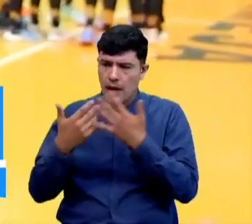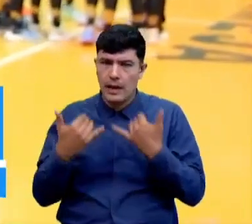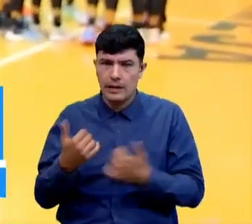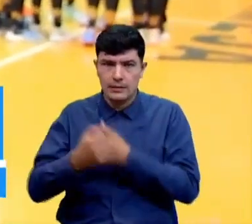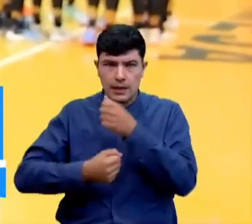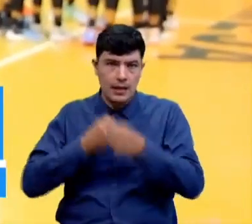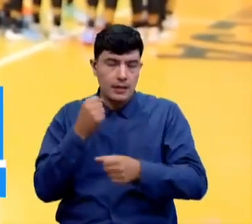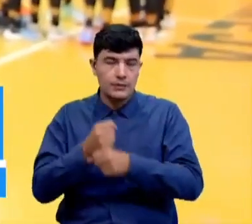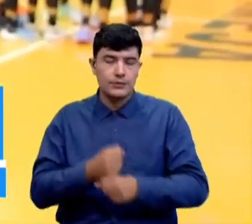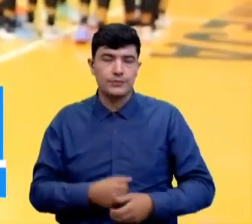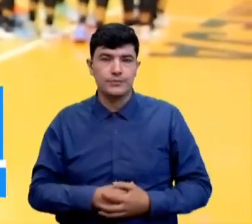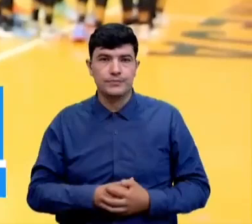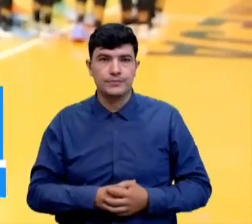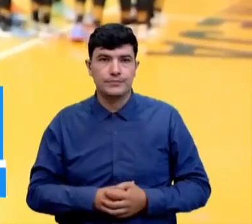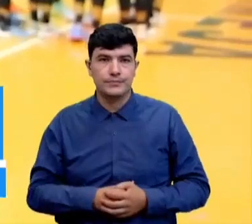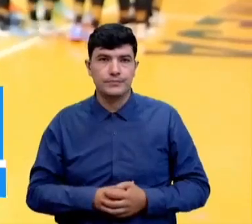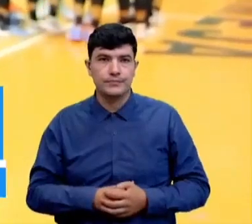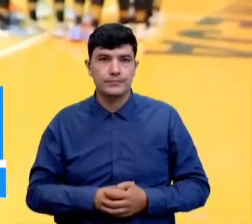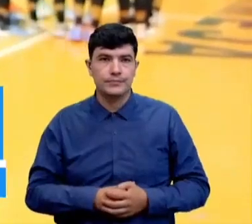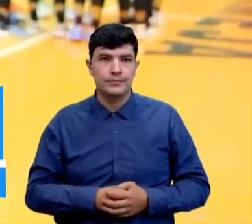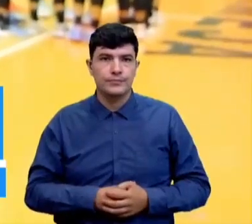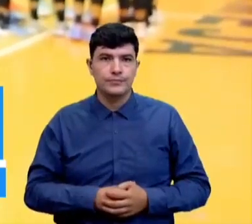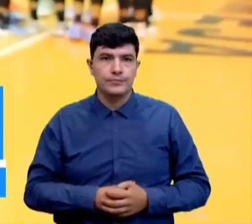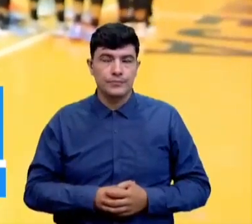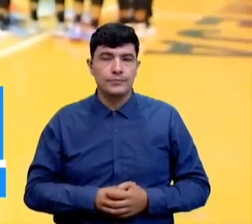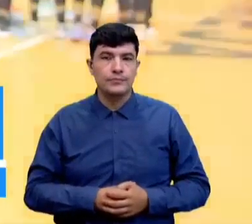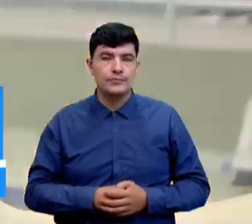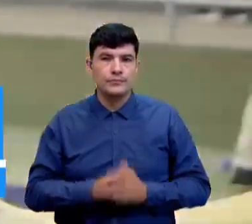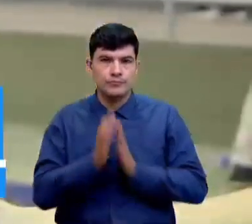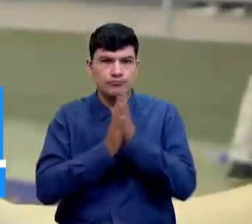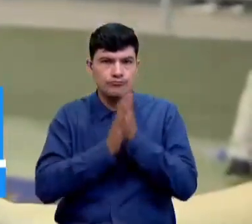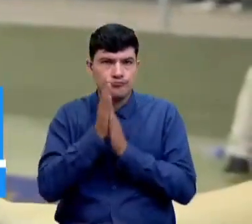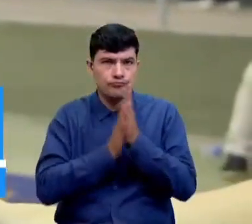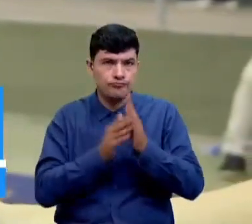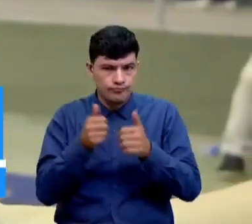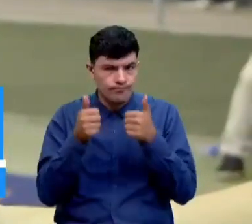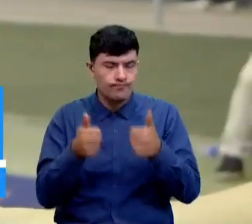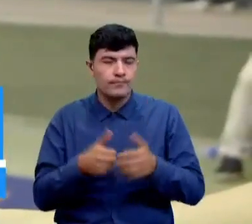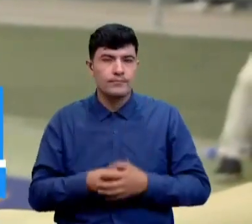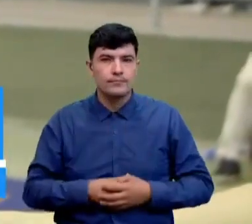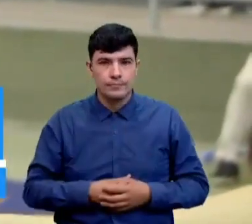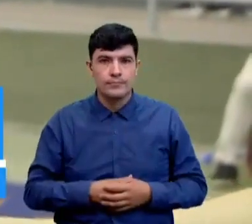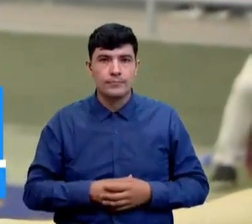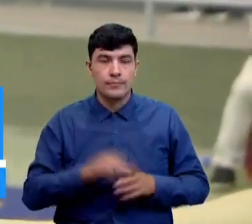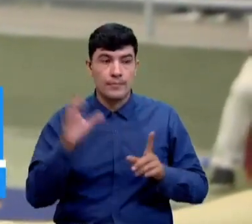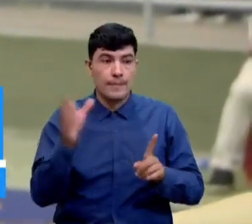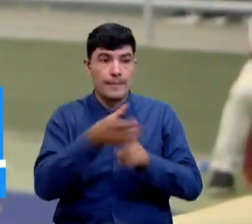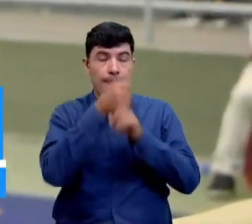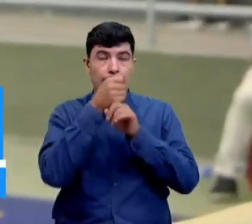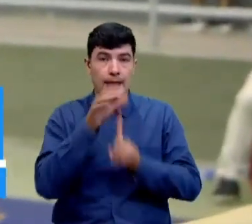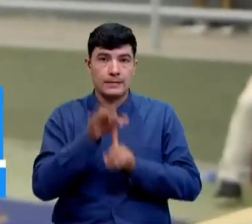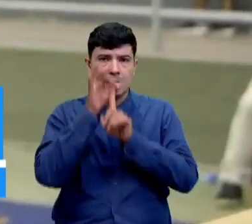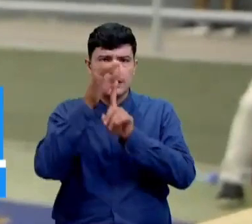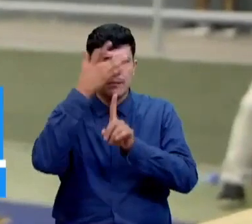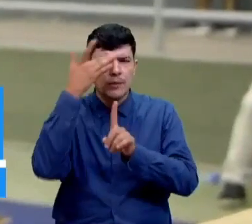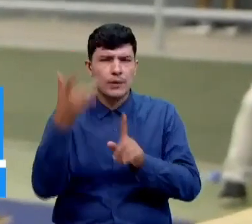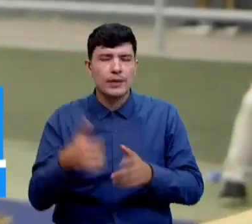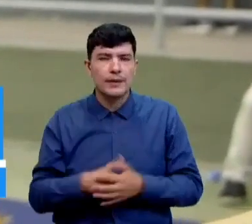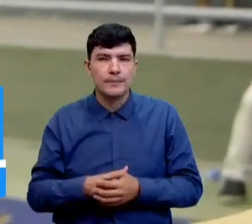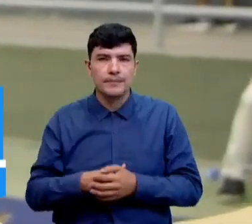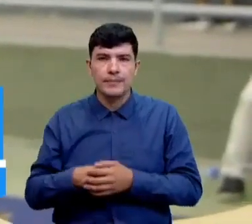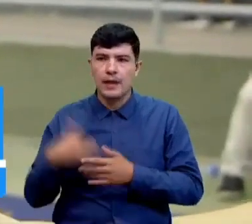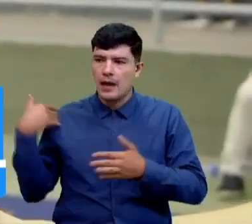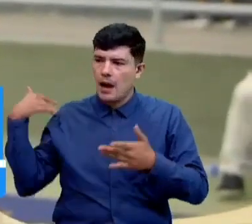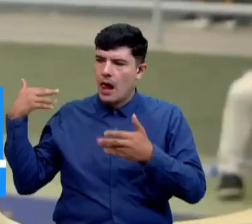primer microciclo. Y tenemos una buena expectativa, ¿no? Un gran logro, especialmente por todo nuestro trabajo desarrollado